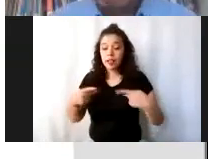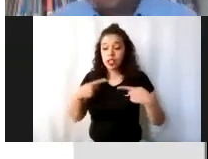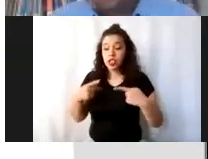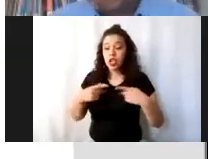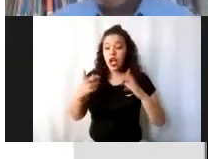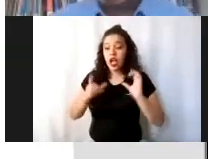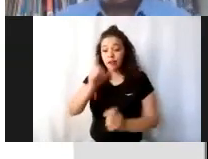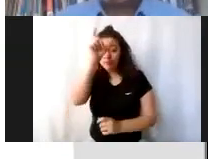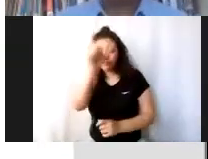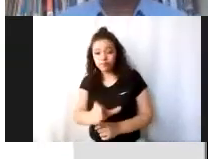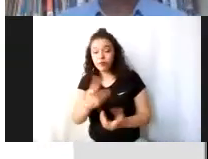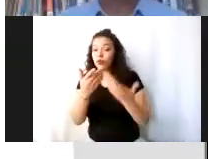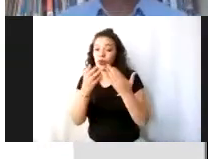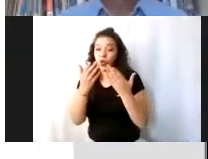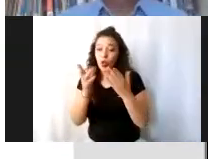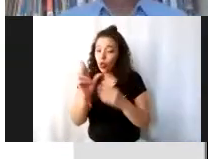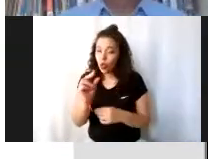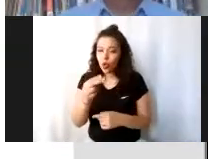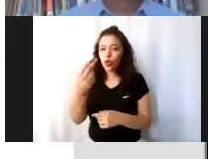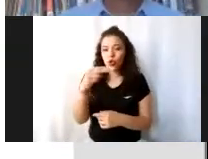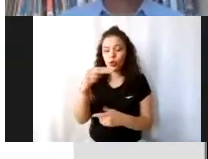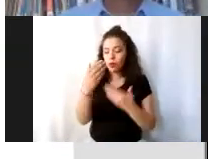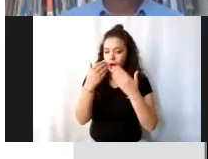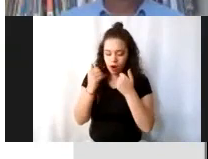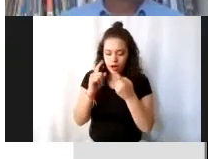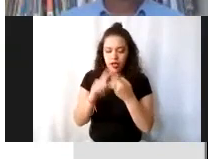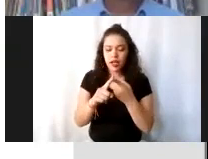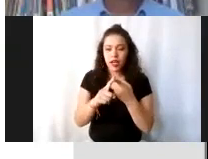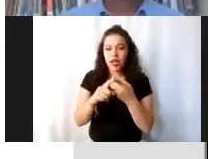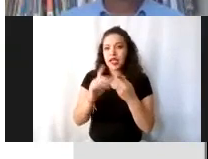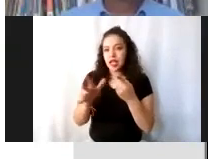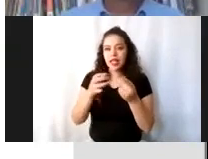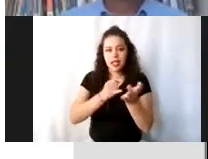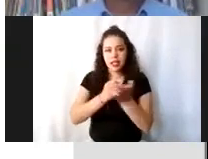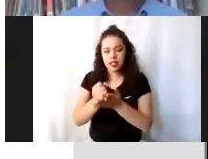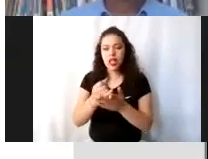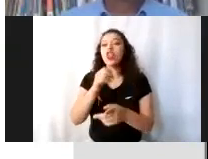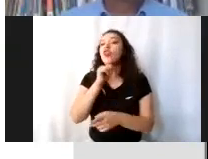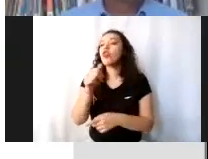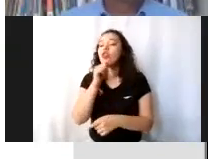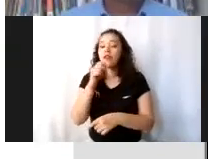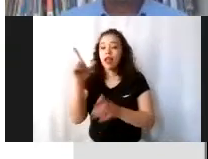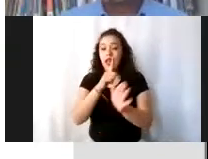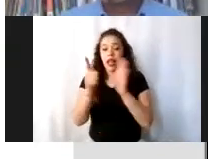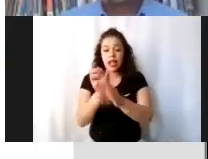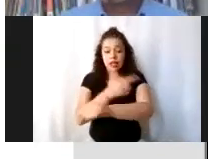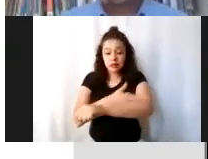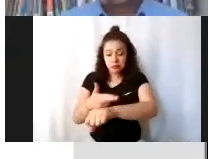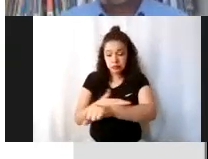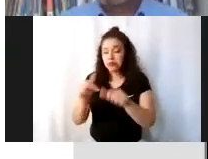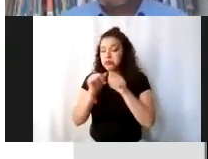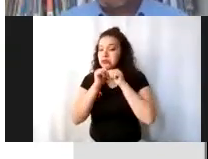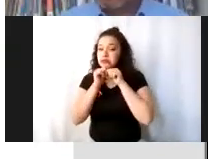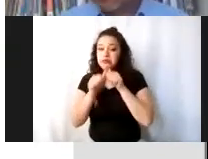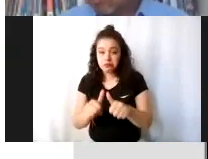tal. No tiene un nombre definido, no está registrado ante la ley. Entonces yo digo